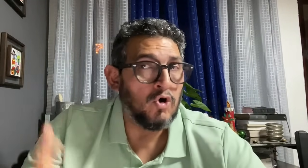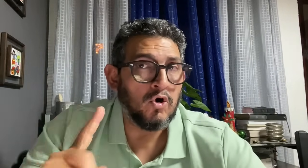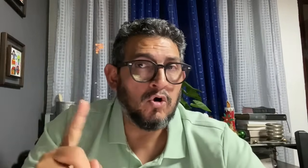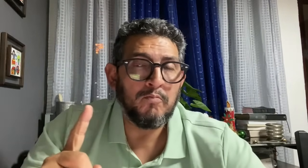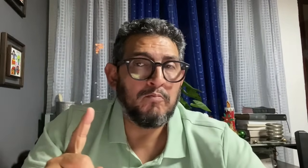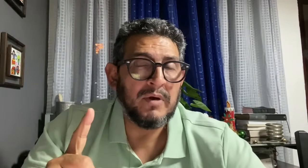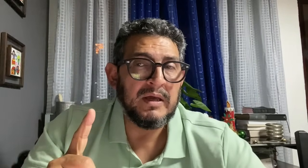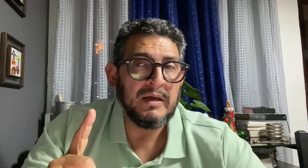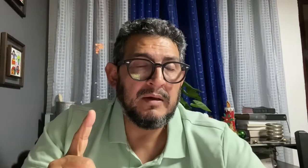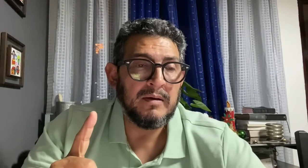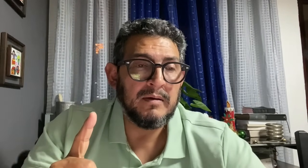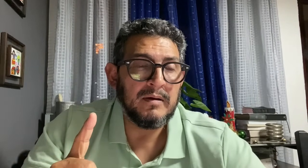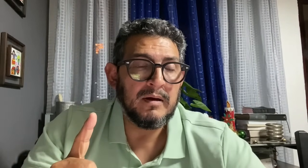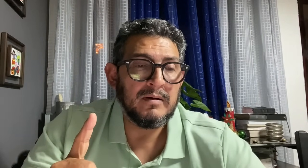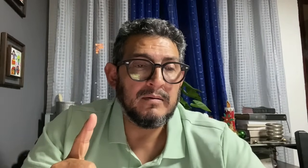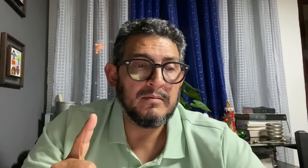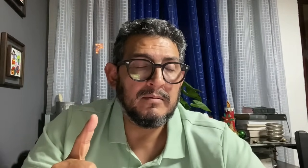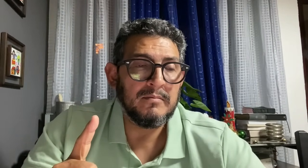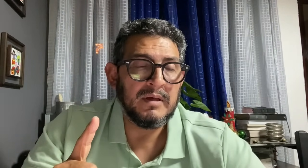no